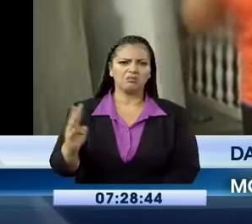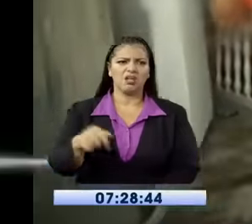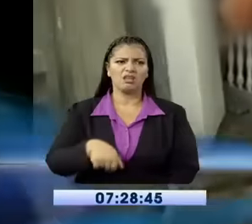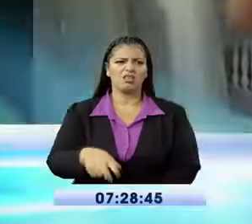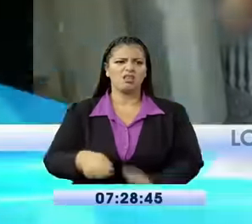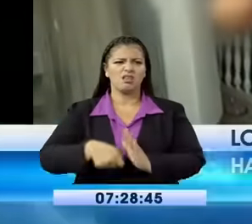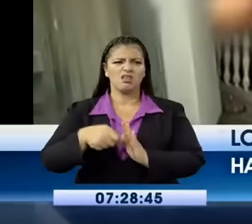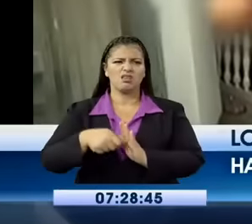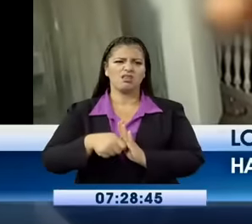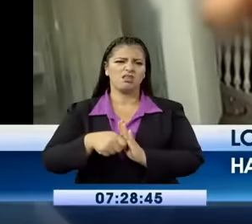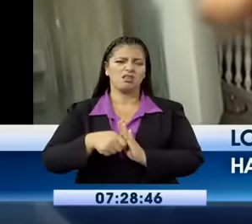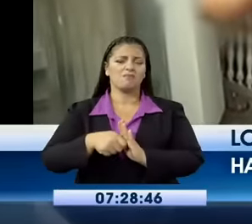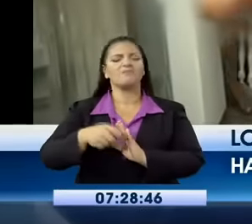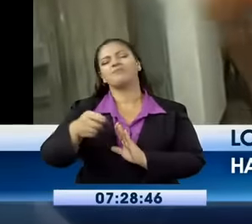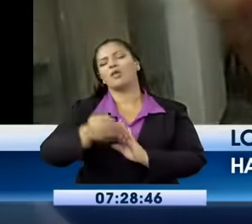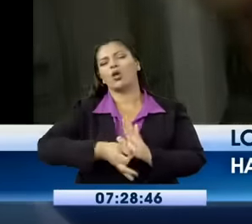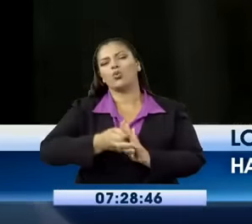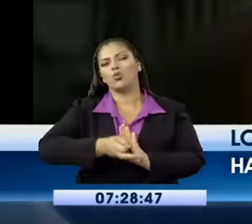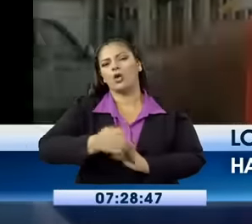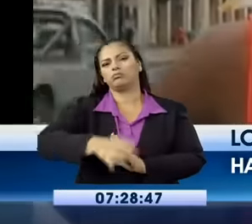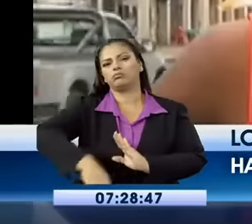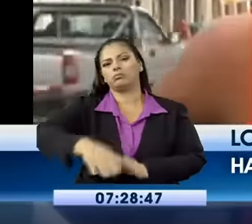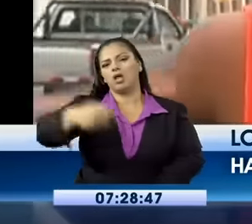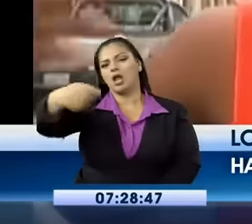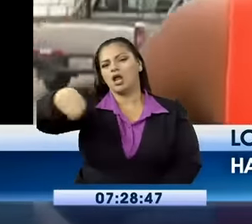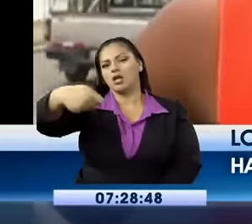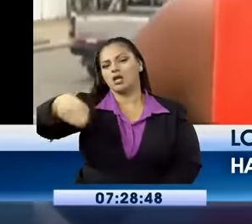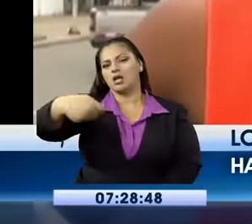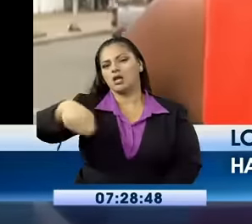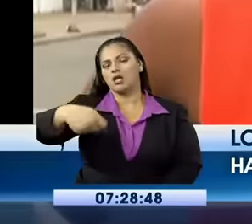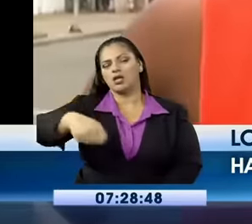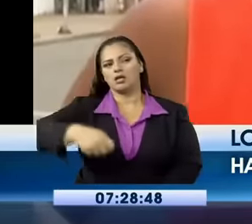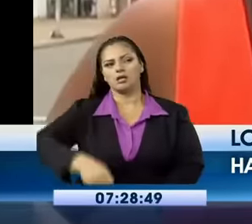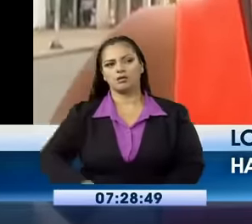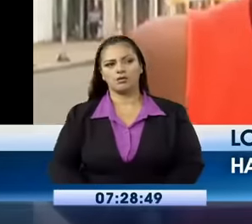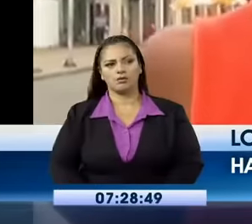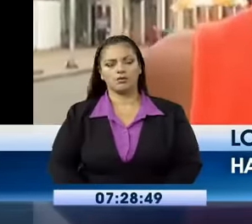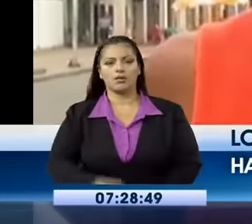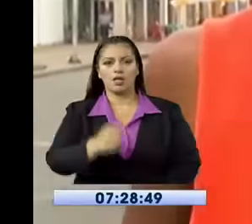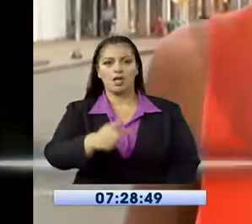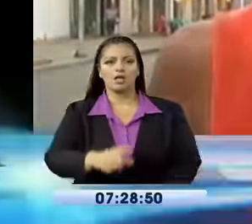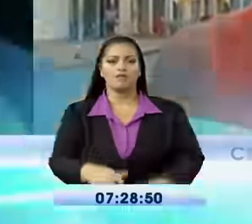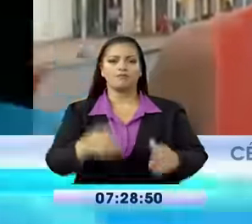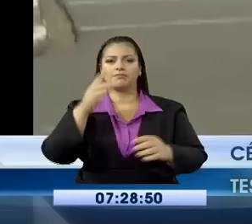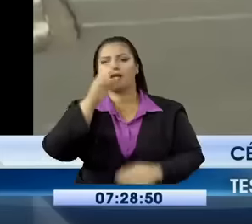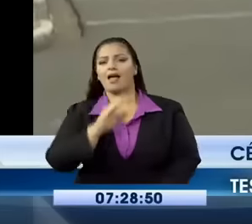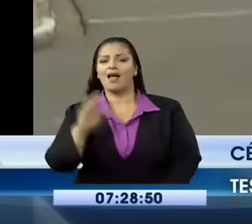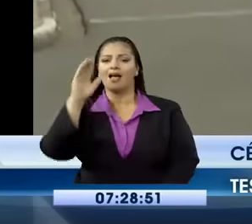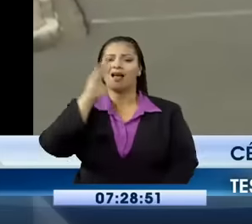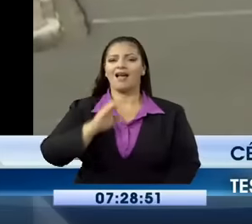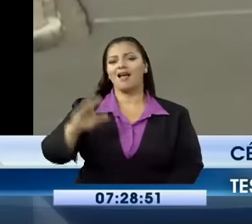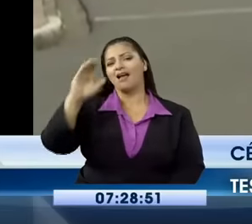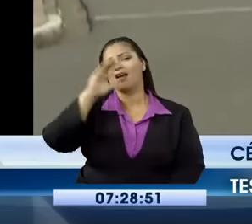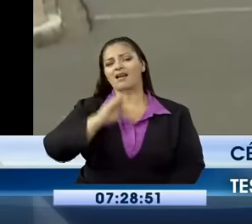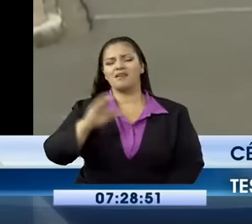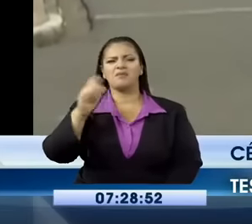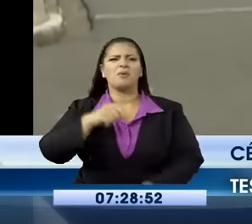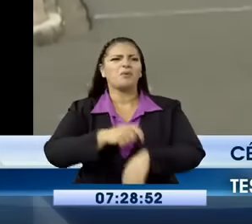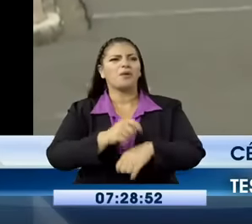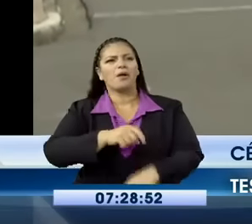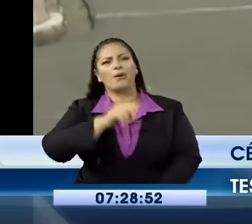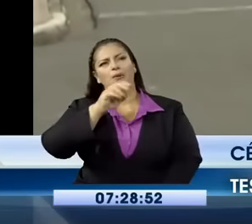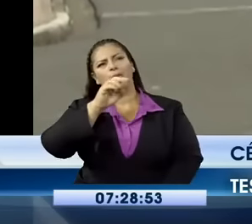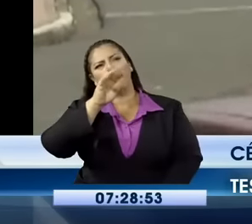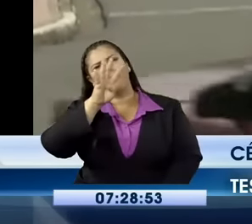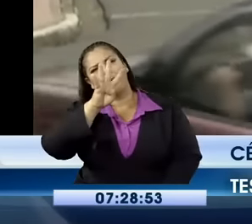Y es que existen varias hipótesis dicen que después del concierto ya cuando estaban recogiendo la tarima de haber sido 3 4 de la mañana que fue la